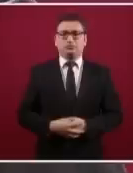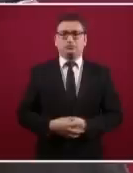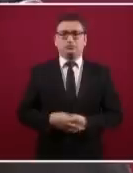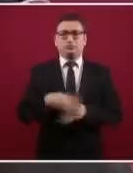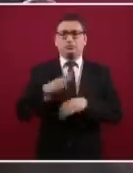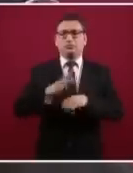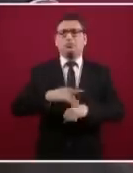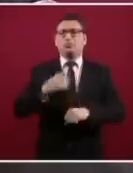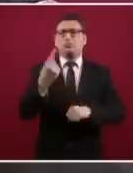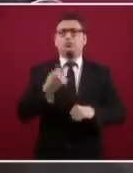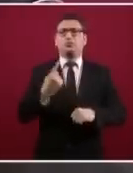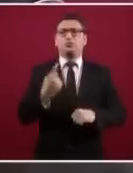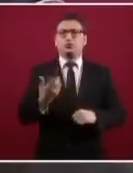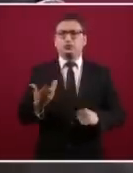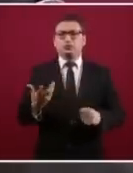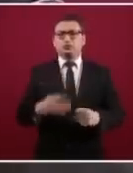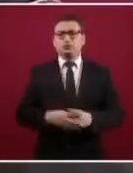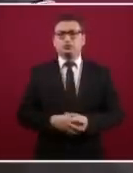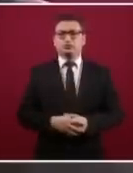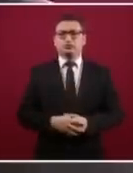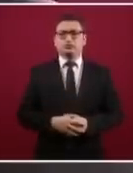Porque